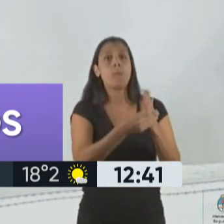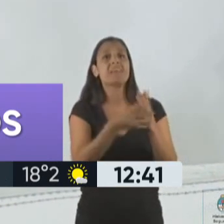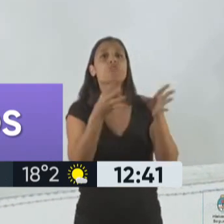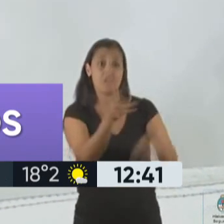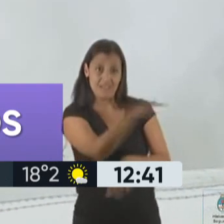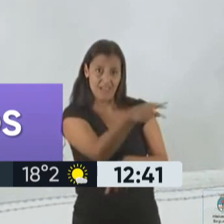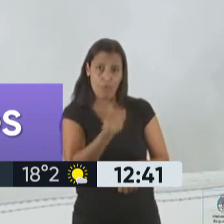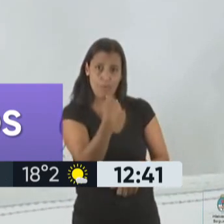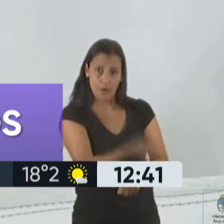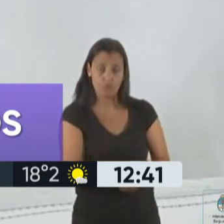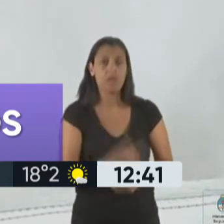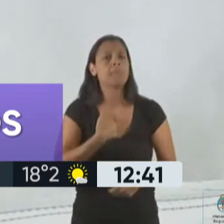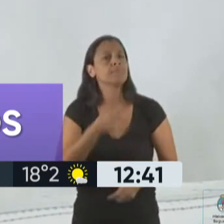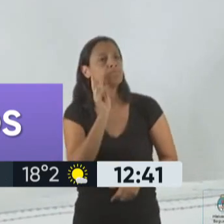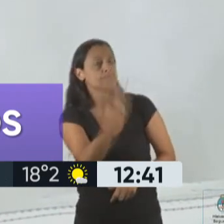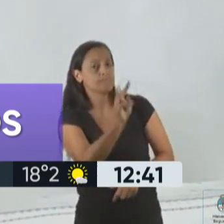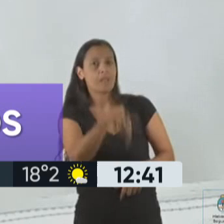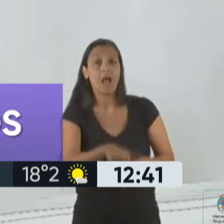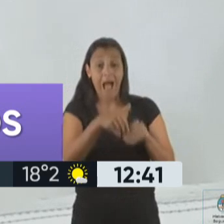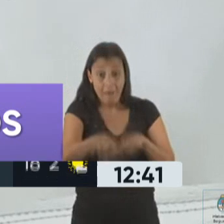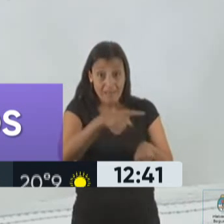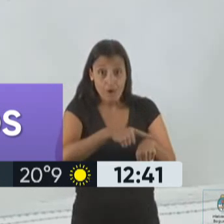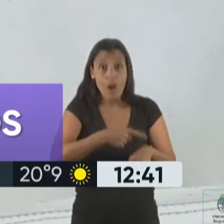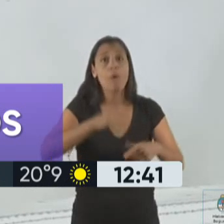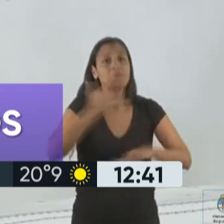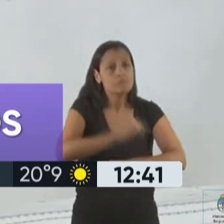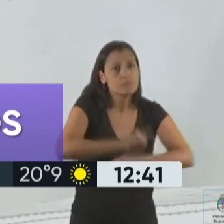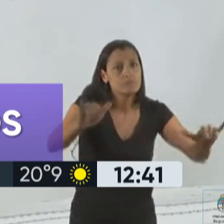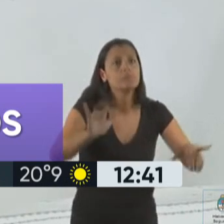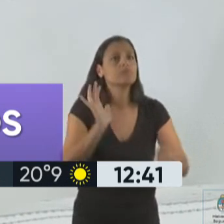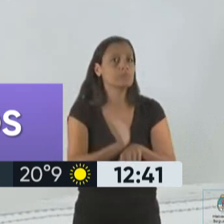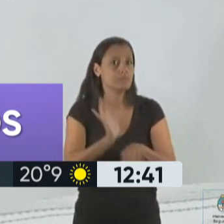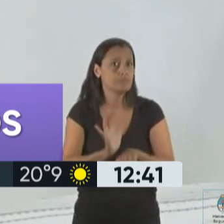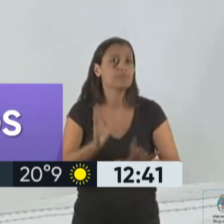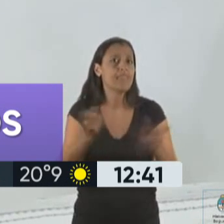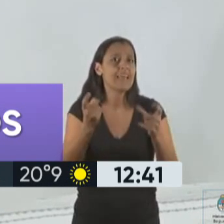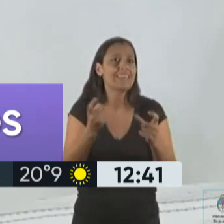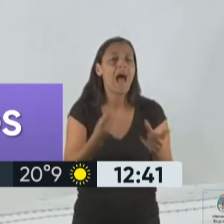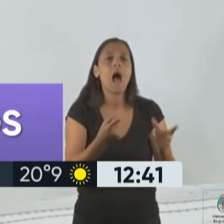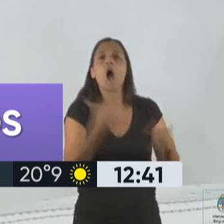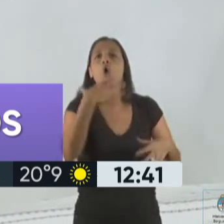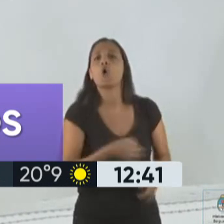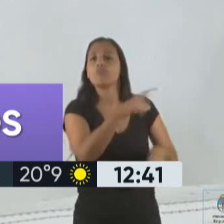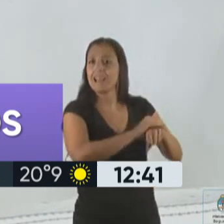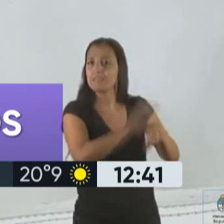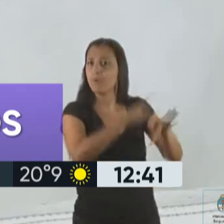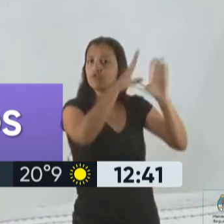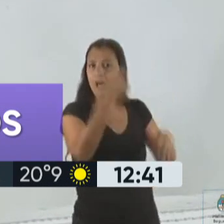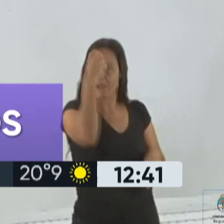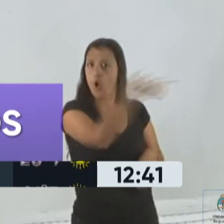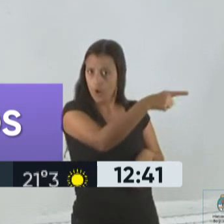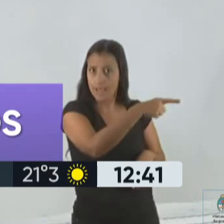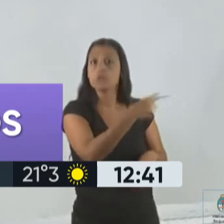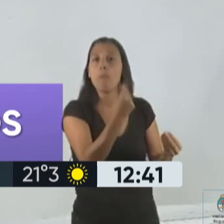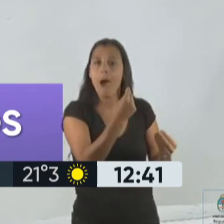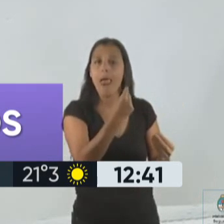Defensa. Entiendo que a partir de este anuncio van a requerir del compromiso del Congreso de la Nación para hacer estos